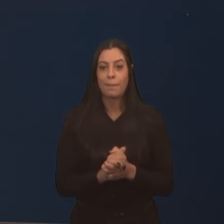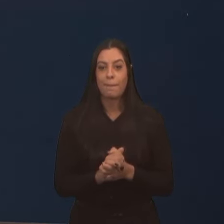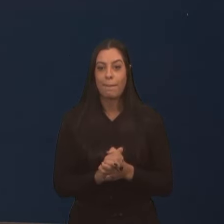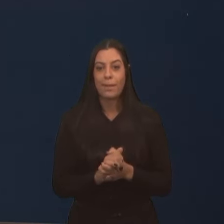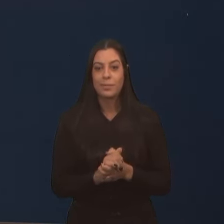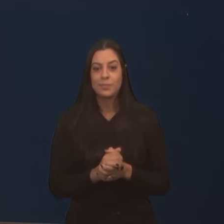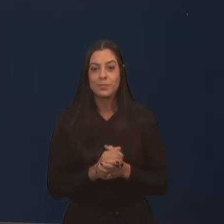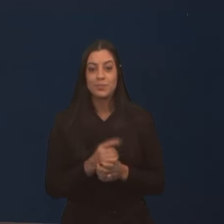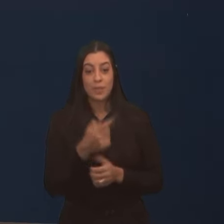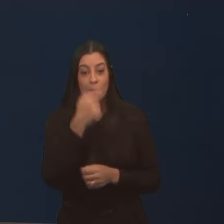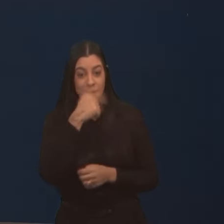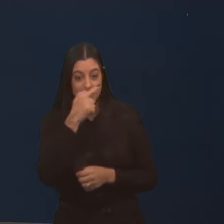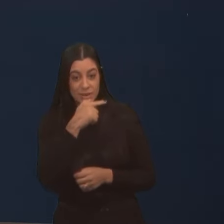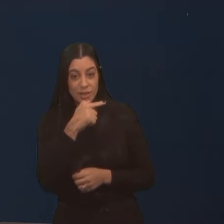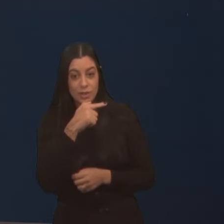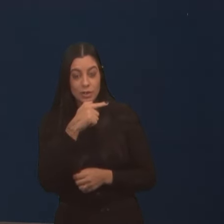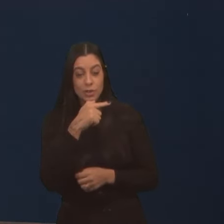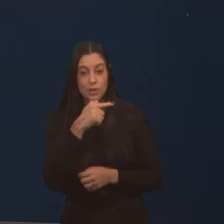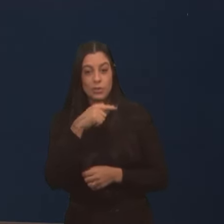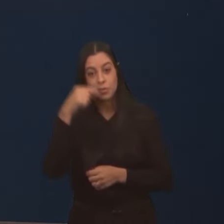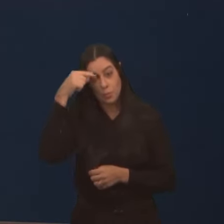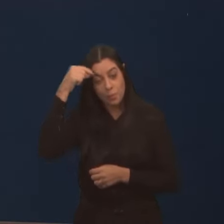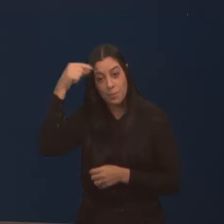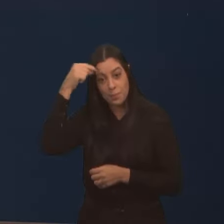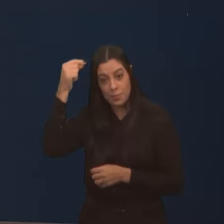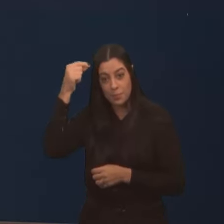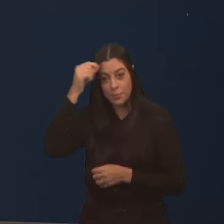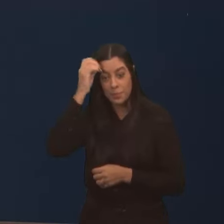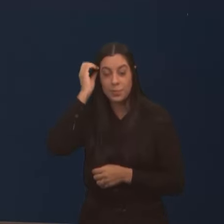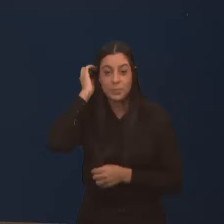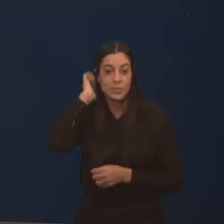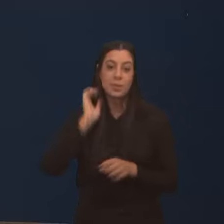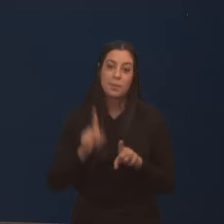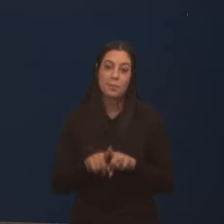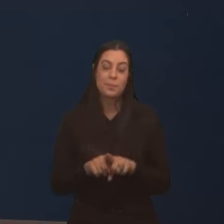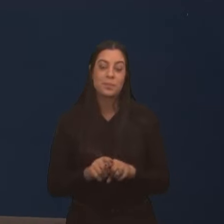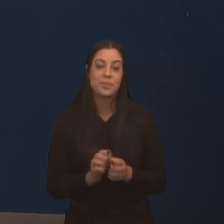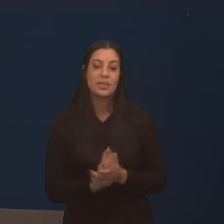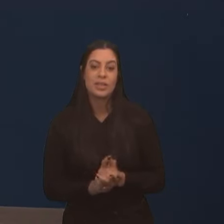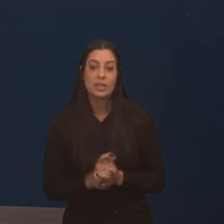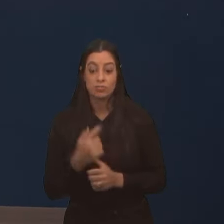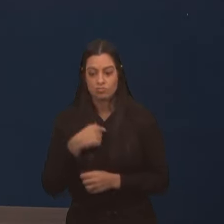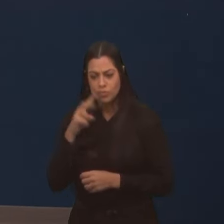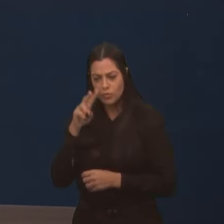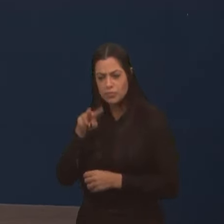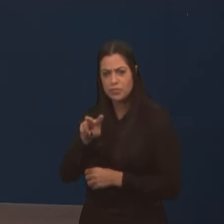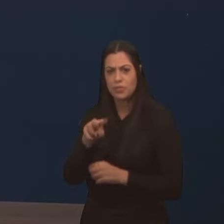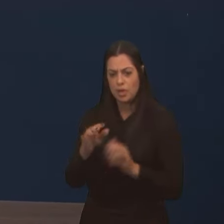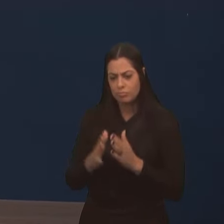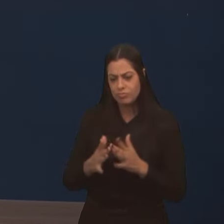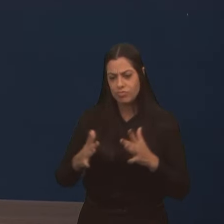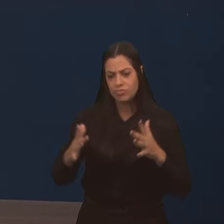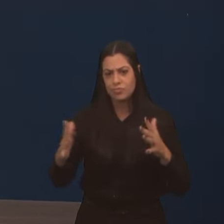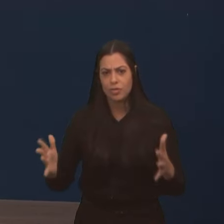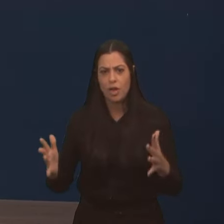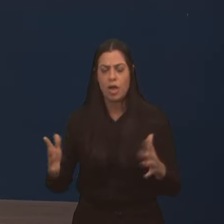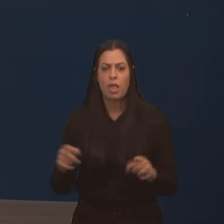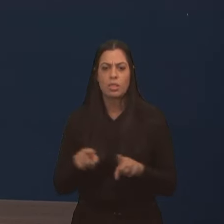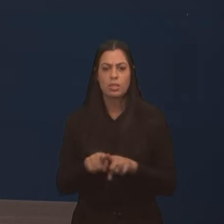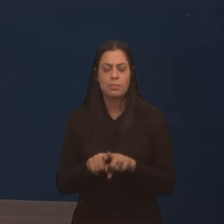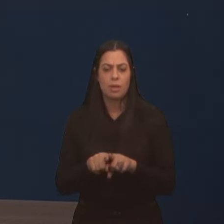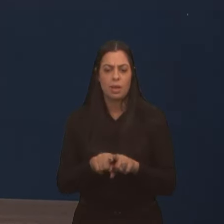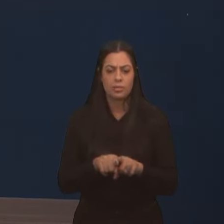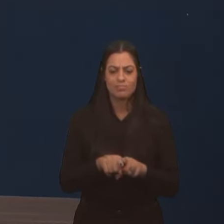ácidos, ministro Gilmar y Caputo, porque yo veo que alguna inflexión aquí que yo sé que